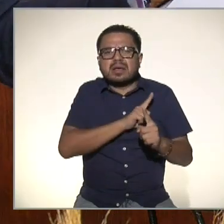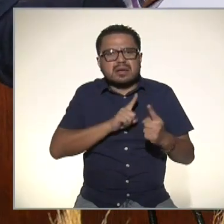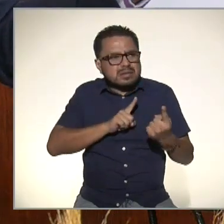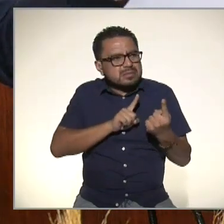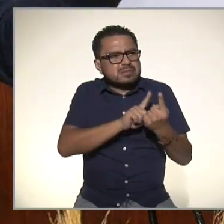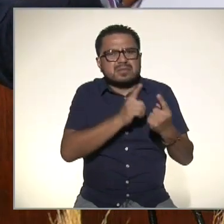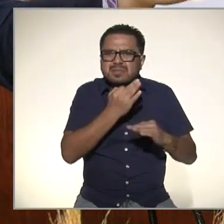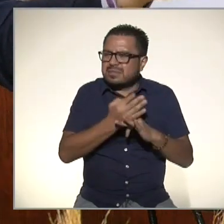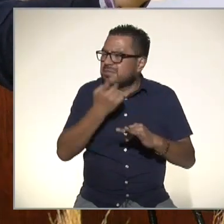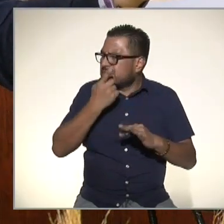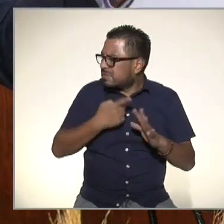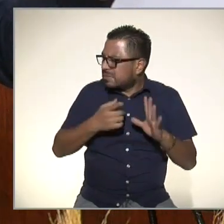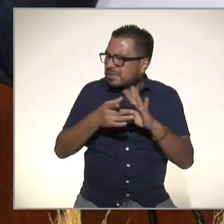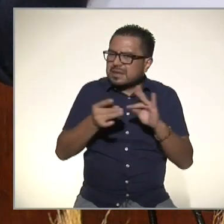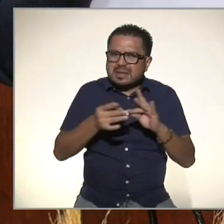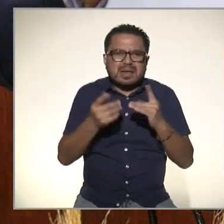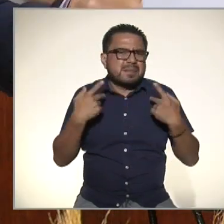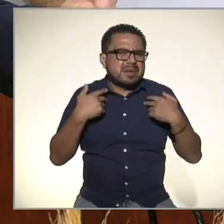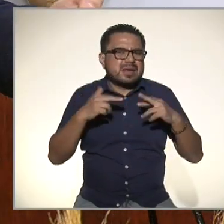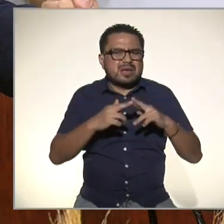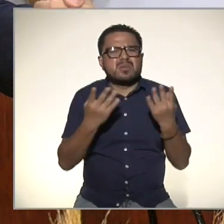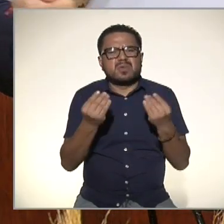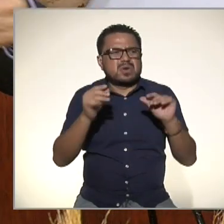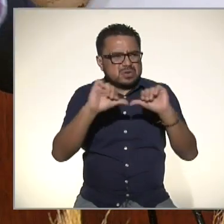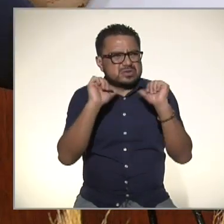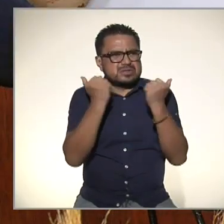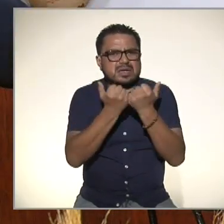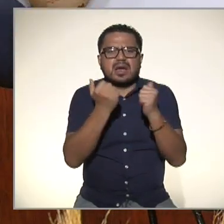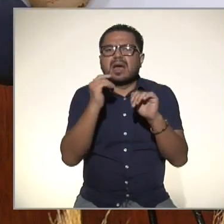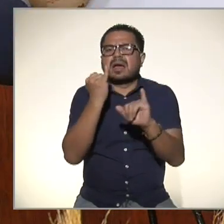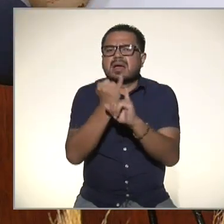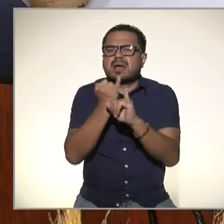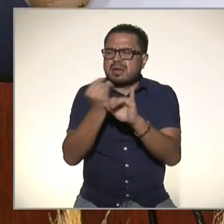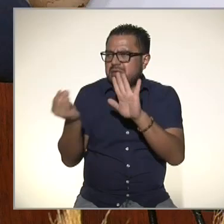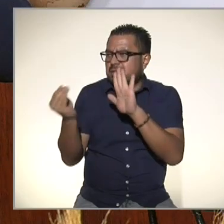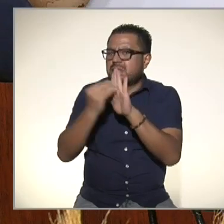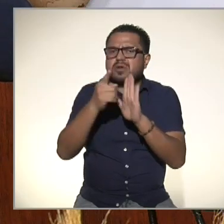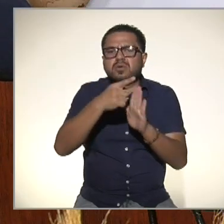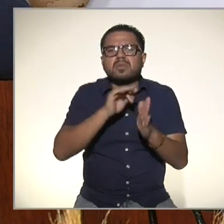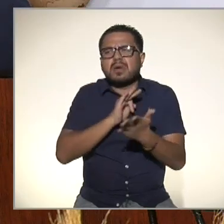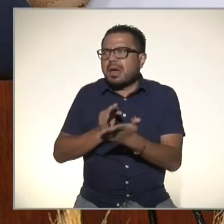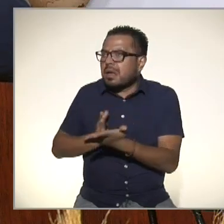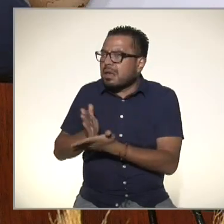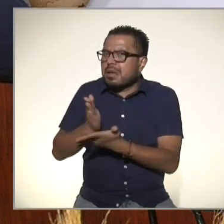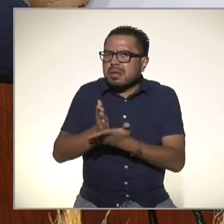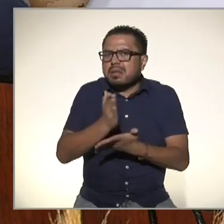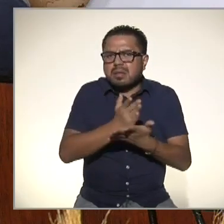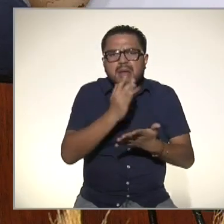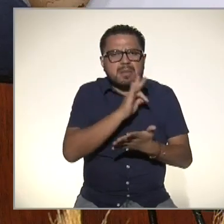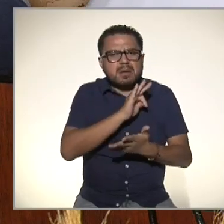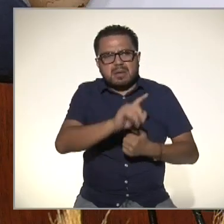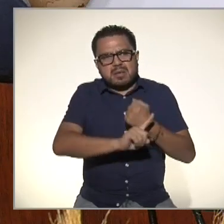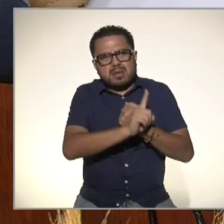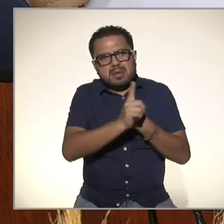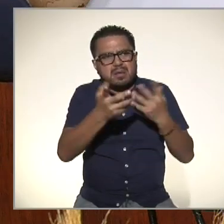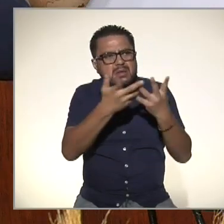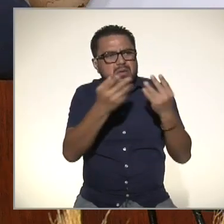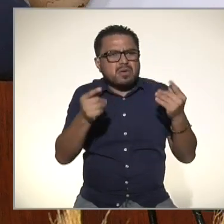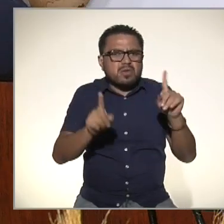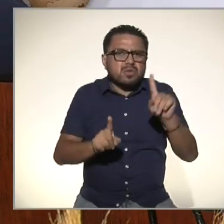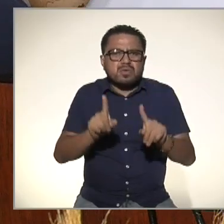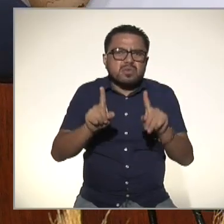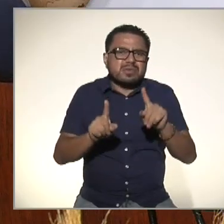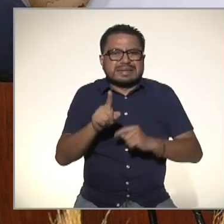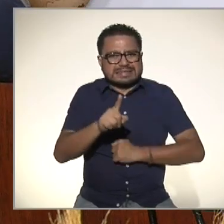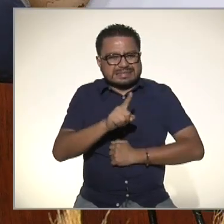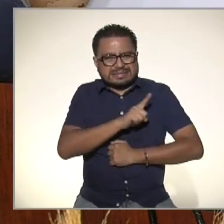nos comentó el maestro, existen muchas asociaciones y van a aparecer en nuestras redes a donde se pueden acercar para resolver todas sus dudas. El chiste